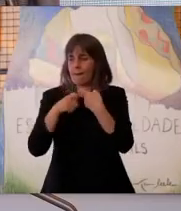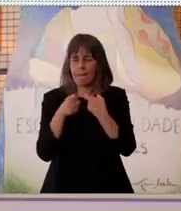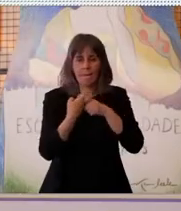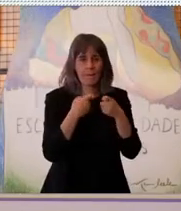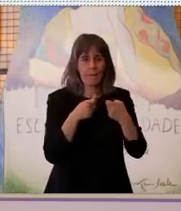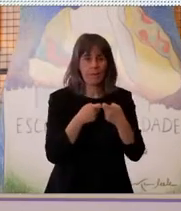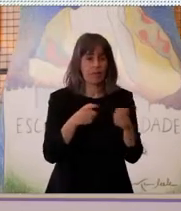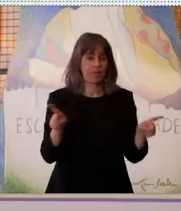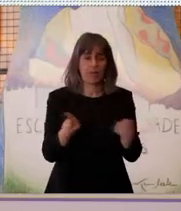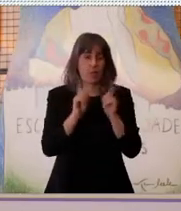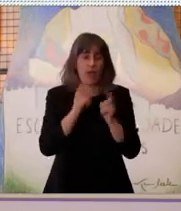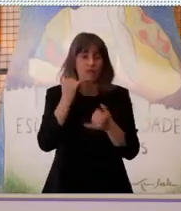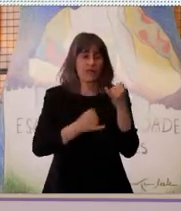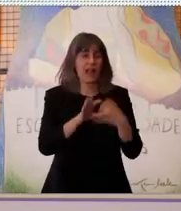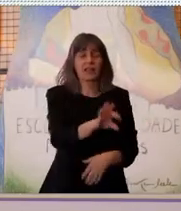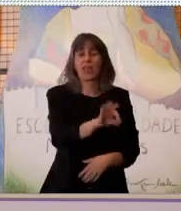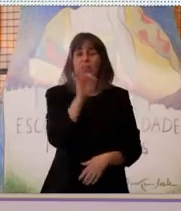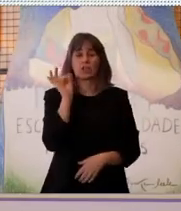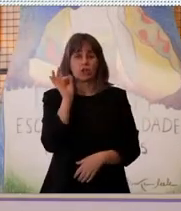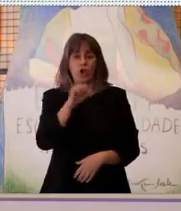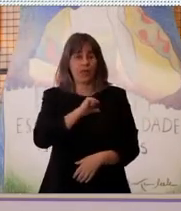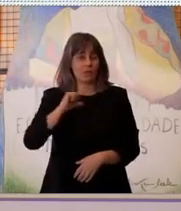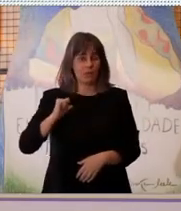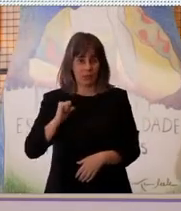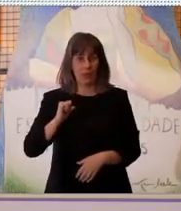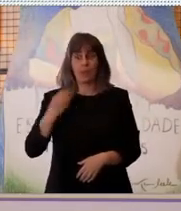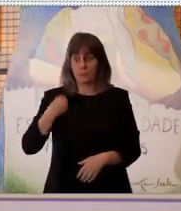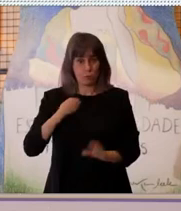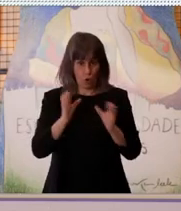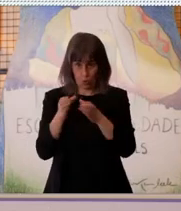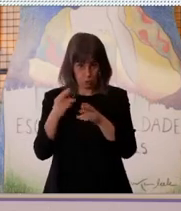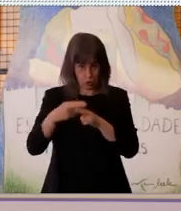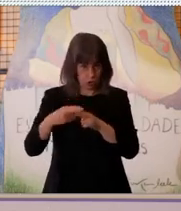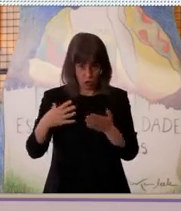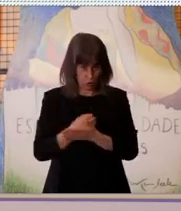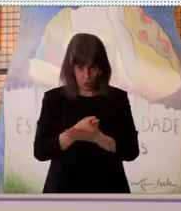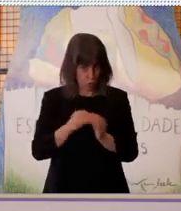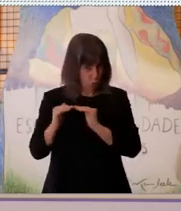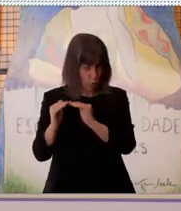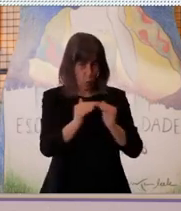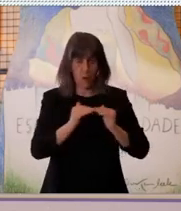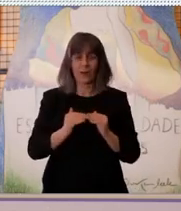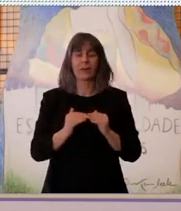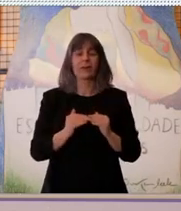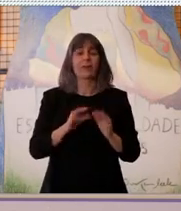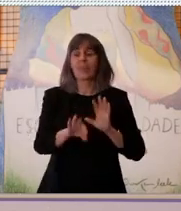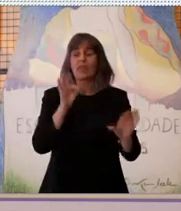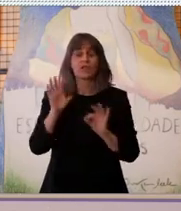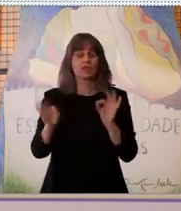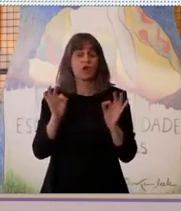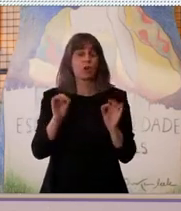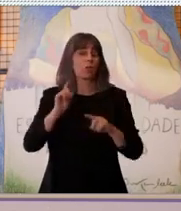se tomaría independientemente y digo que en todos los partidos ocurre la decisión se va a tomar independientemente bastante